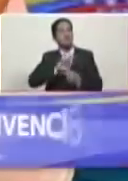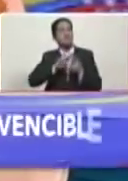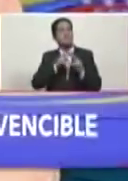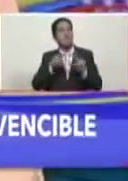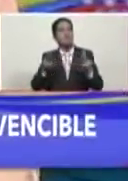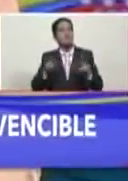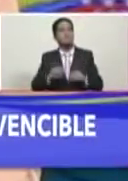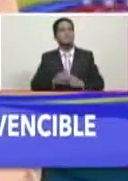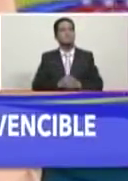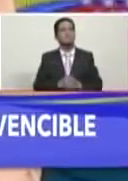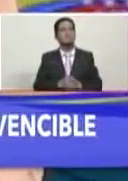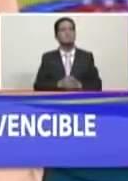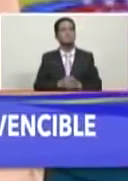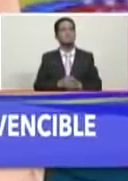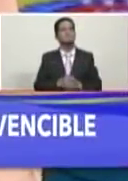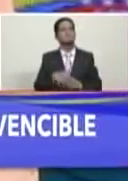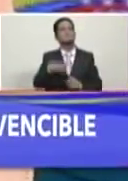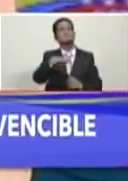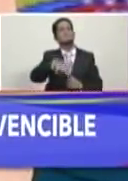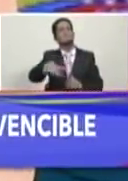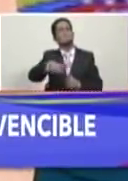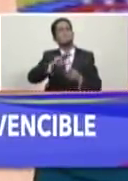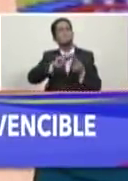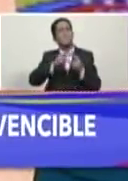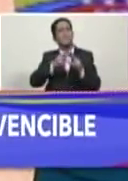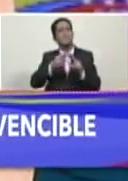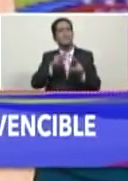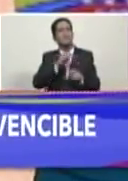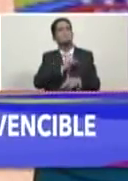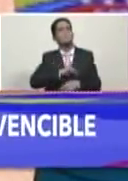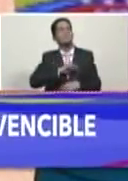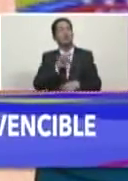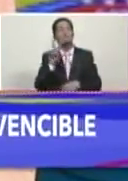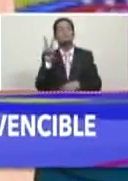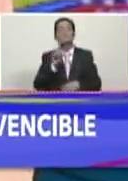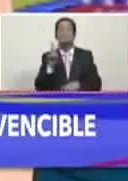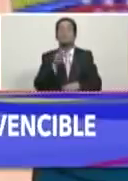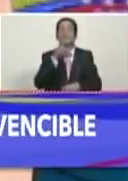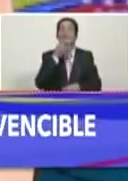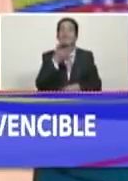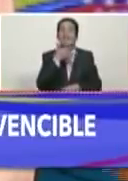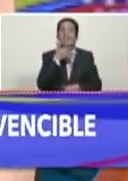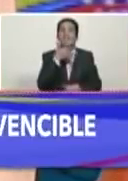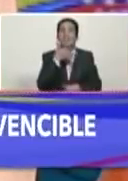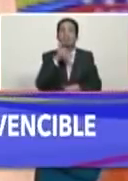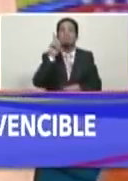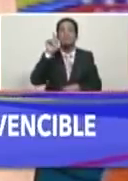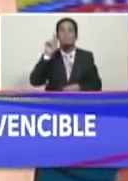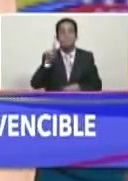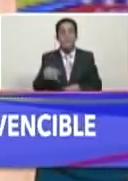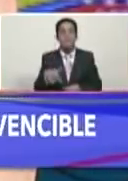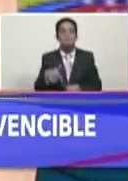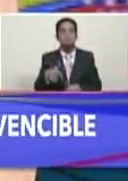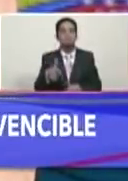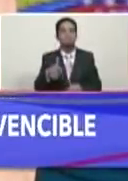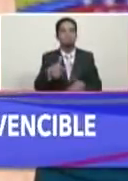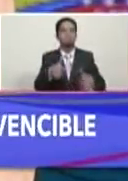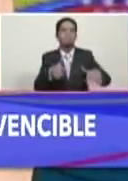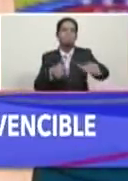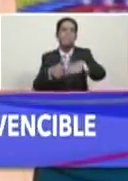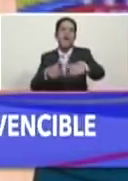en los espacios de paz. Con la misión Venezuela Bella, además, debemos convertir las